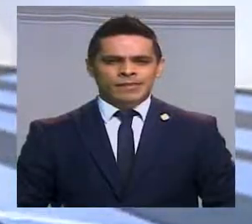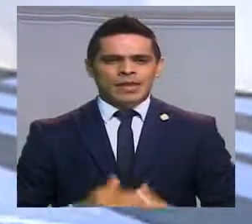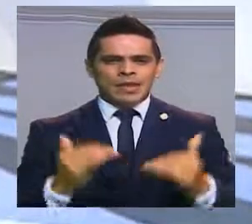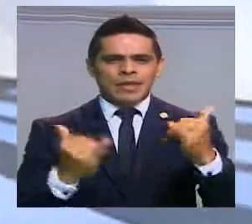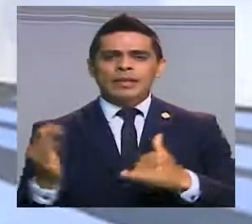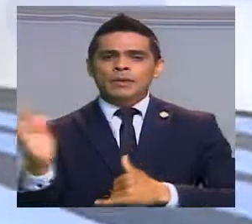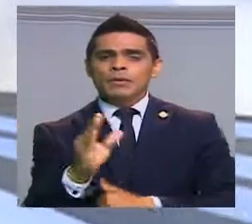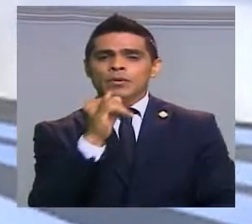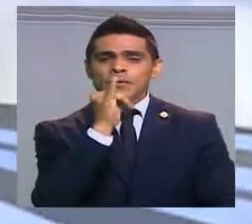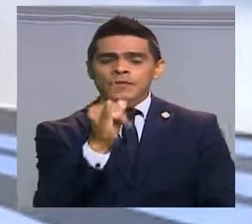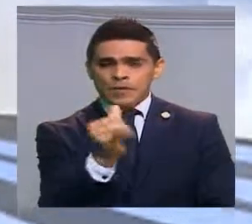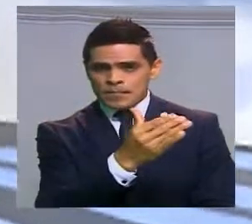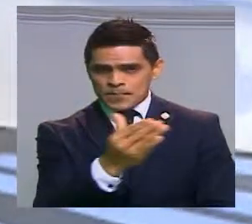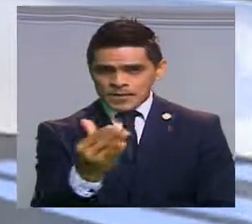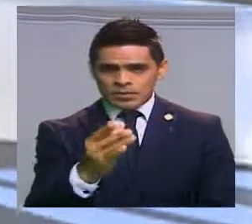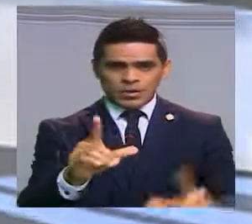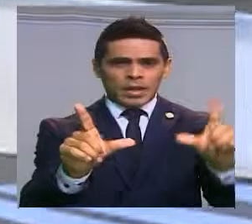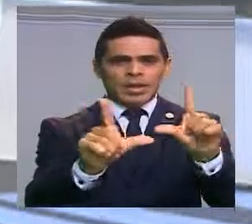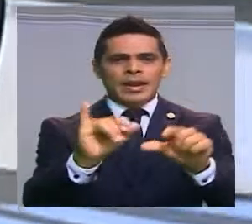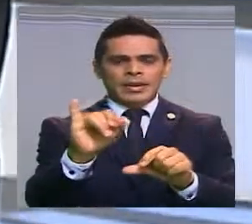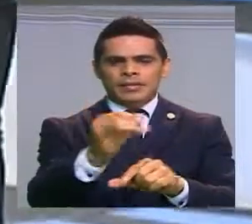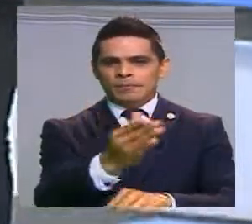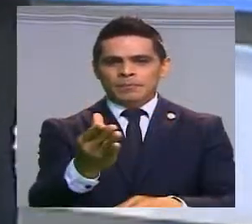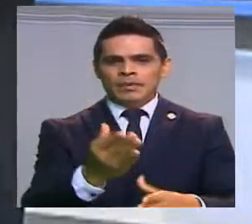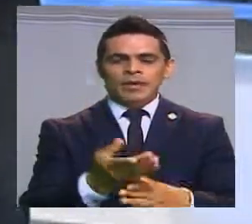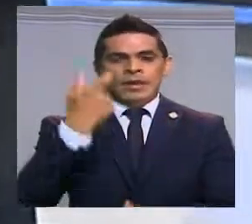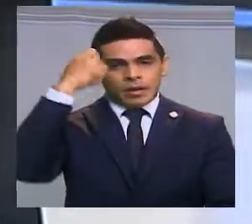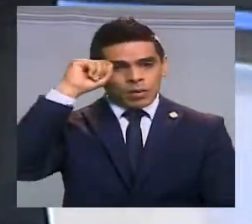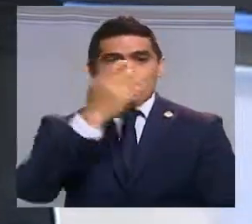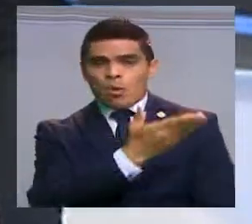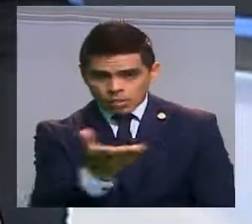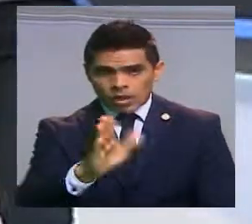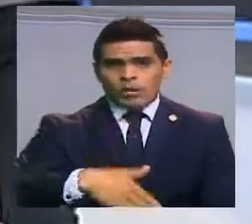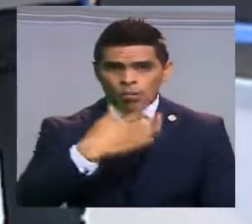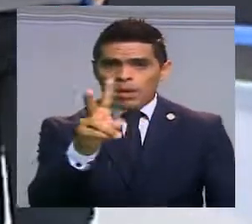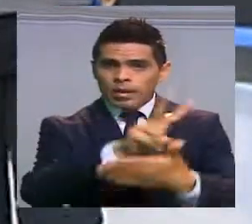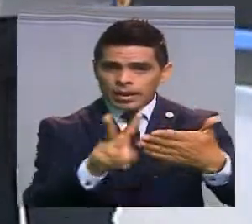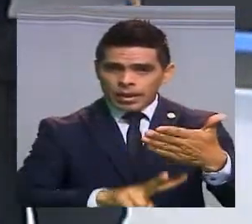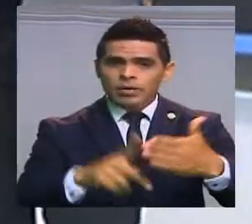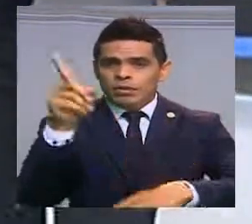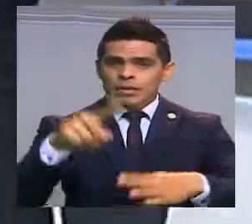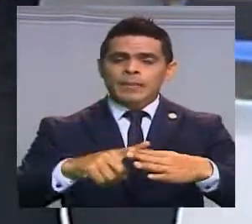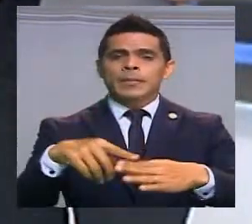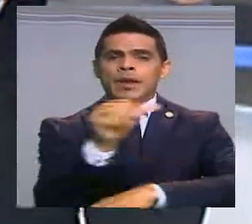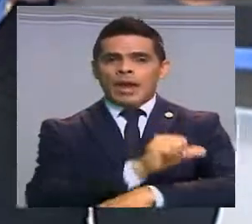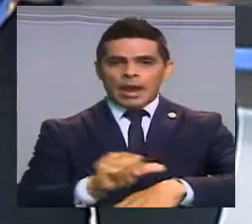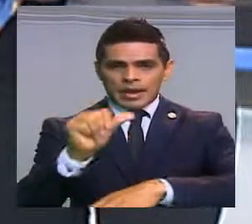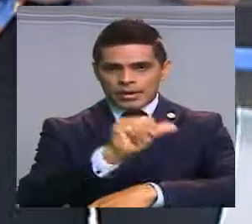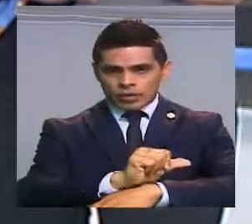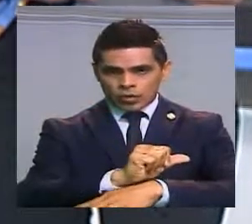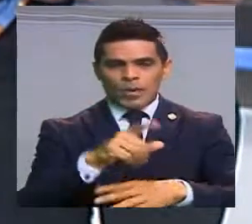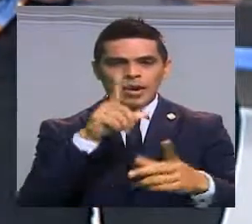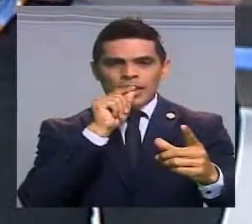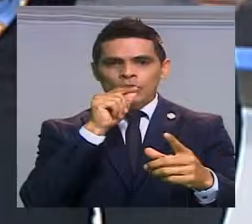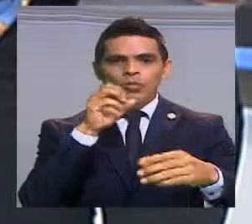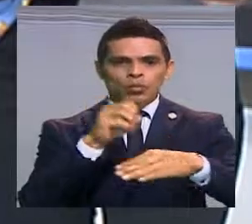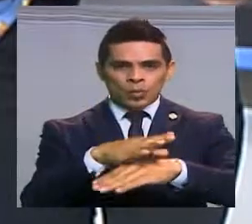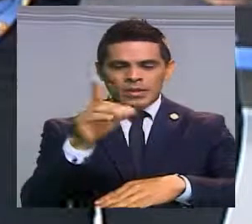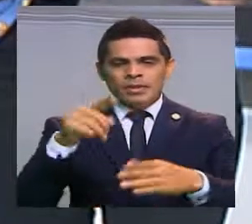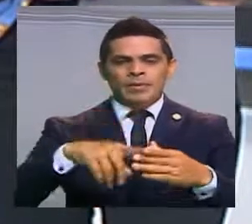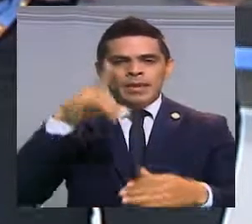Estamos de vuelta con más información acá en Noticias Canal I. Les recordamos que también pueden seguirnos a través de nuestras cuentas, tanto en Twitter como en